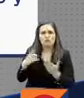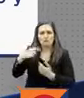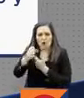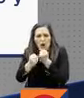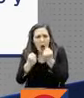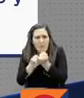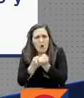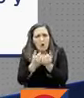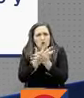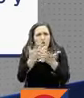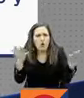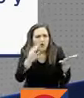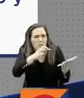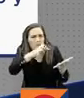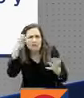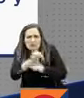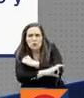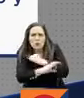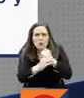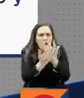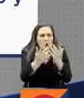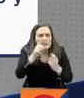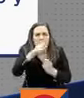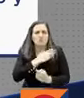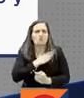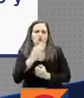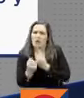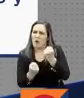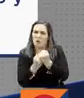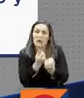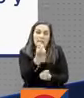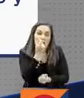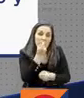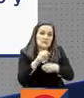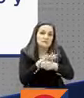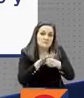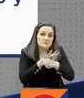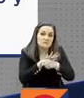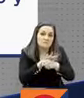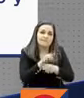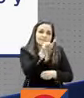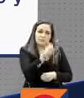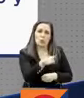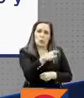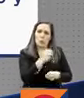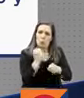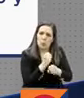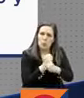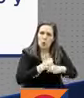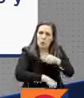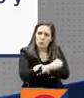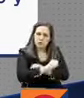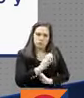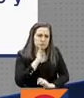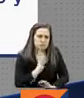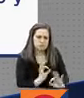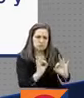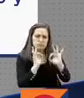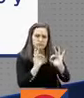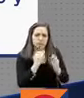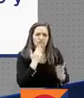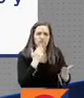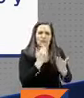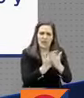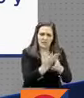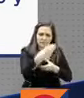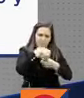que reciba la ayuda profesional que lo pueda sacar de este crítico momento. Es mucho lo que le ha entregado al fútbol colombiano y siempre agradeceremos su amor